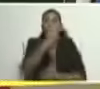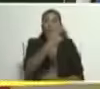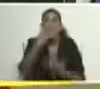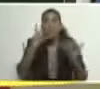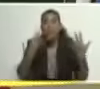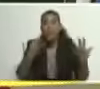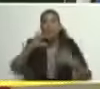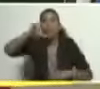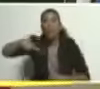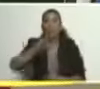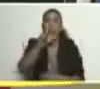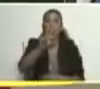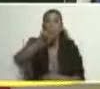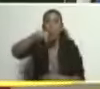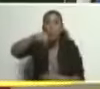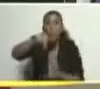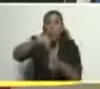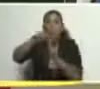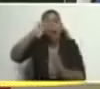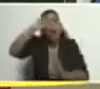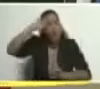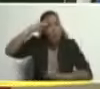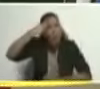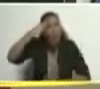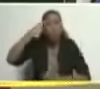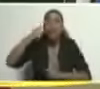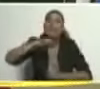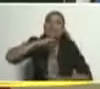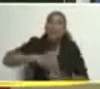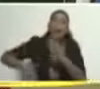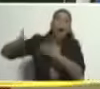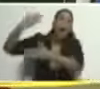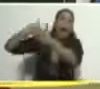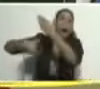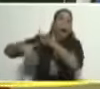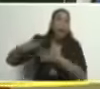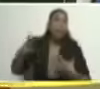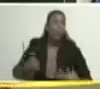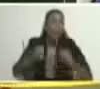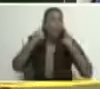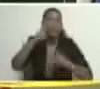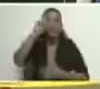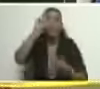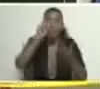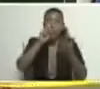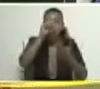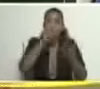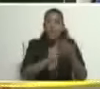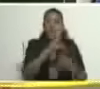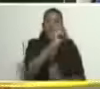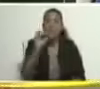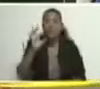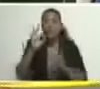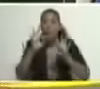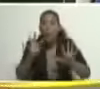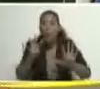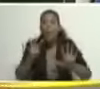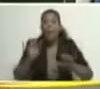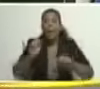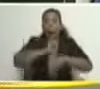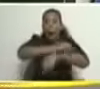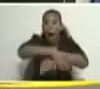28 de junio, a recordar aquella histórica hazaña en el año 2009, de la que el ALBA